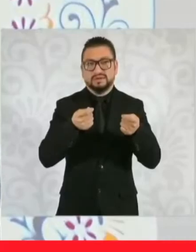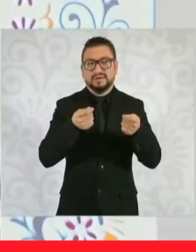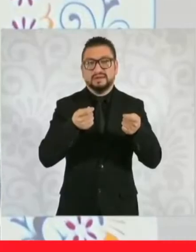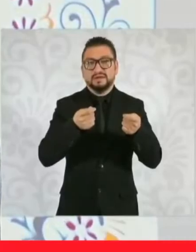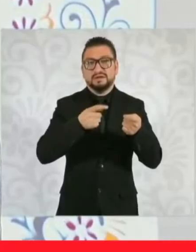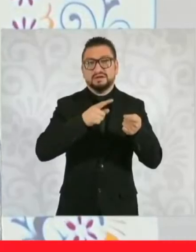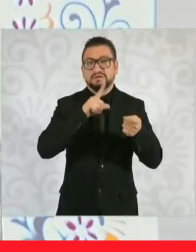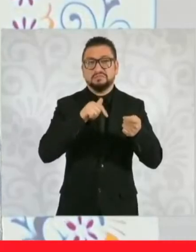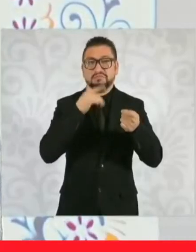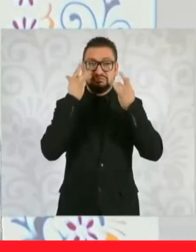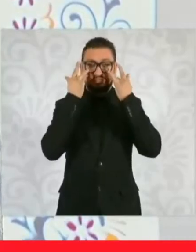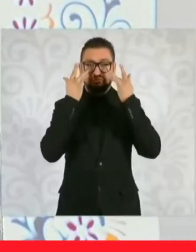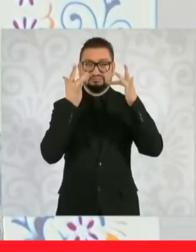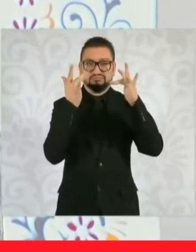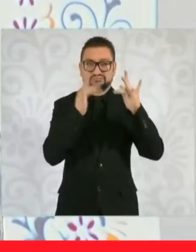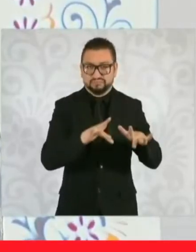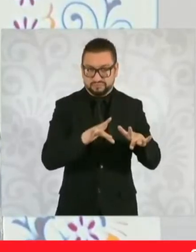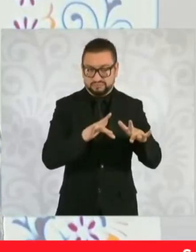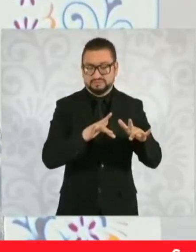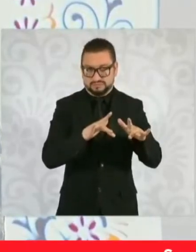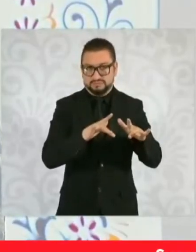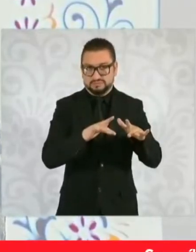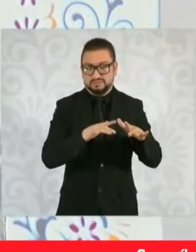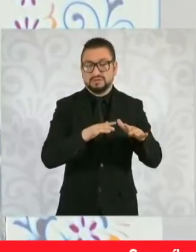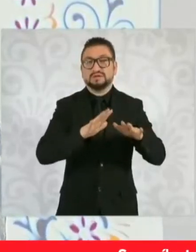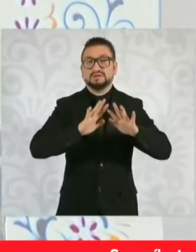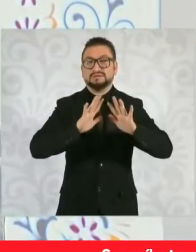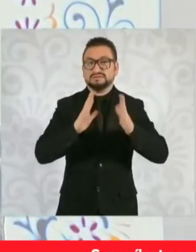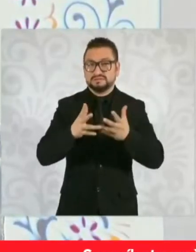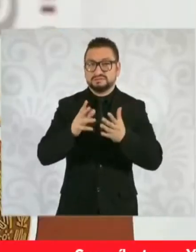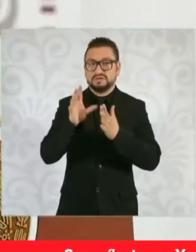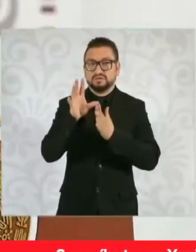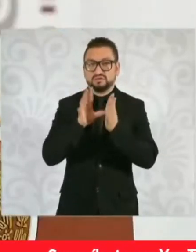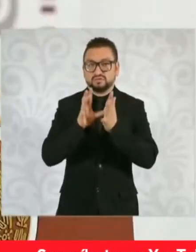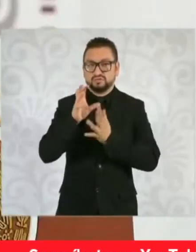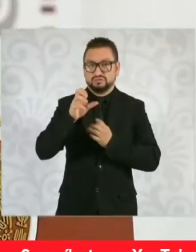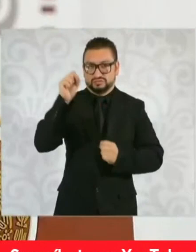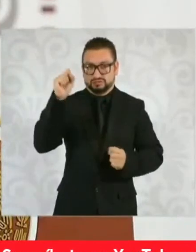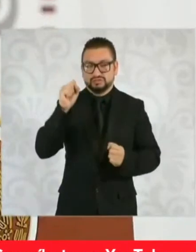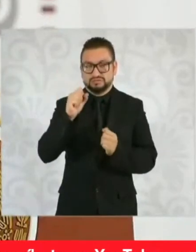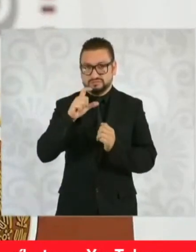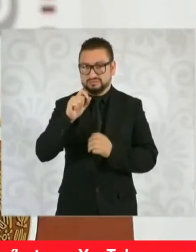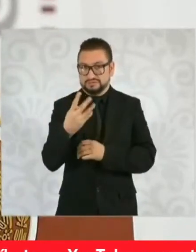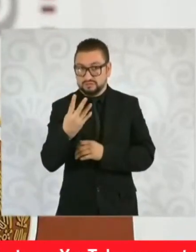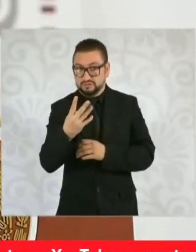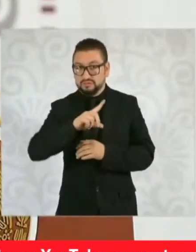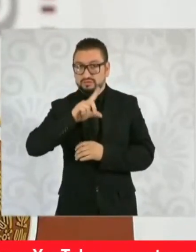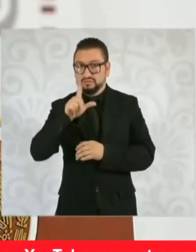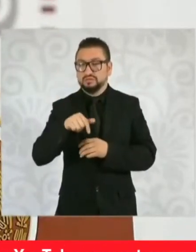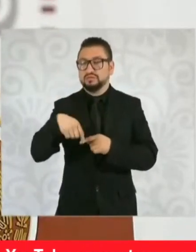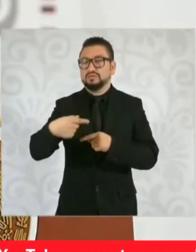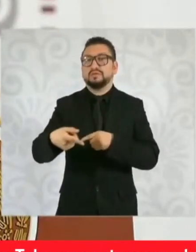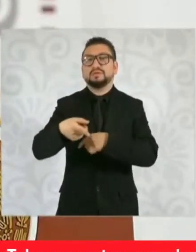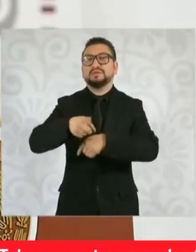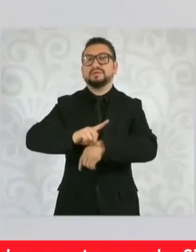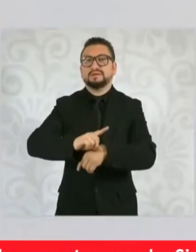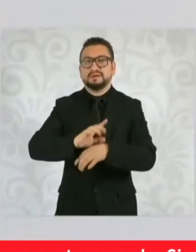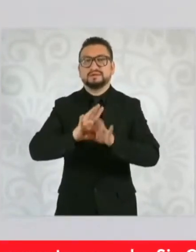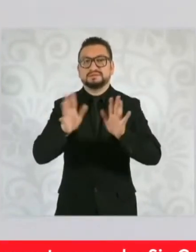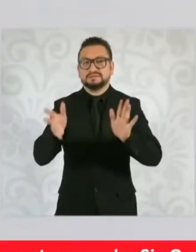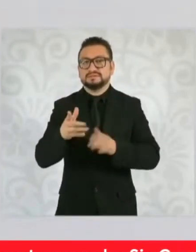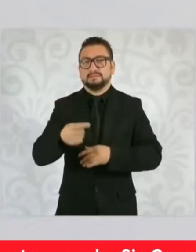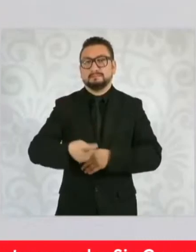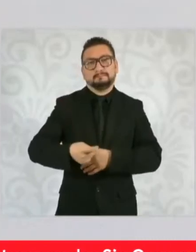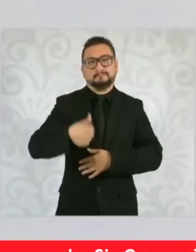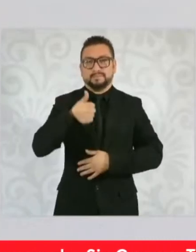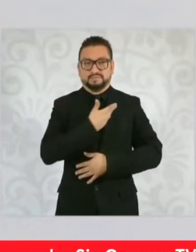Finalmente renuncia, viene la Constitución del 24 y unos días después entra como